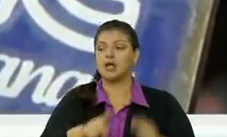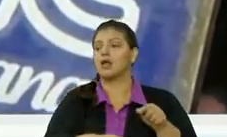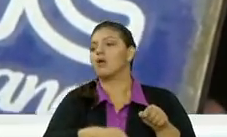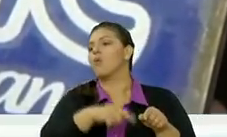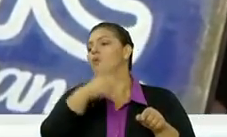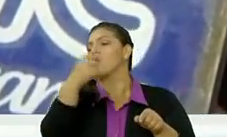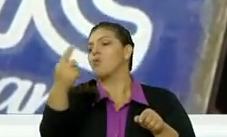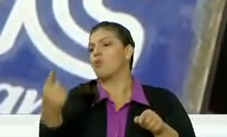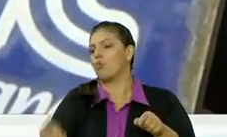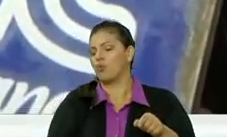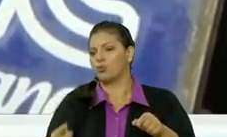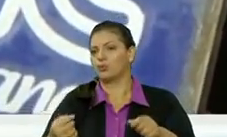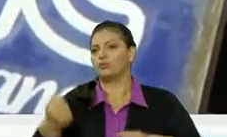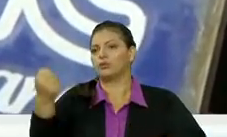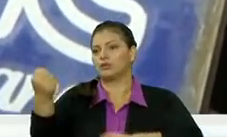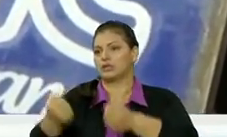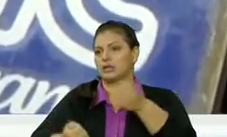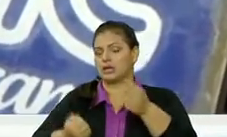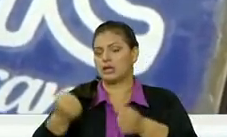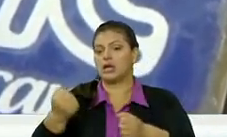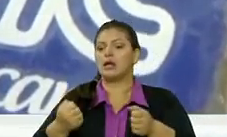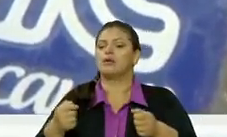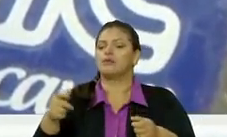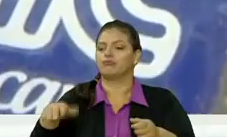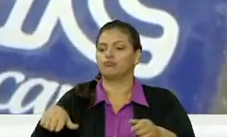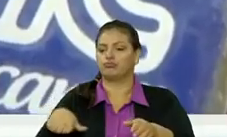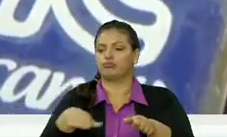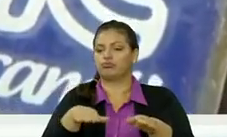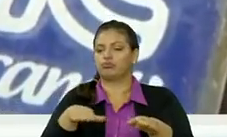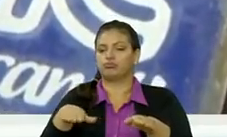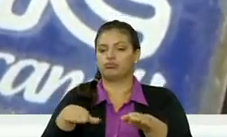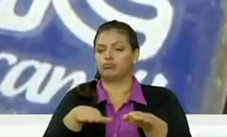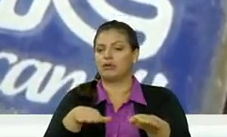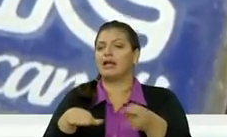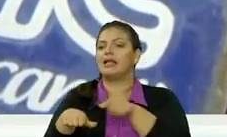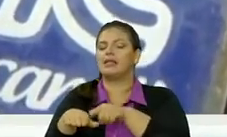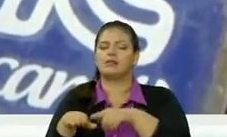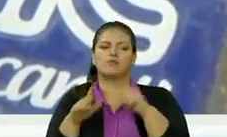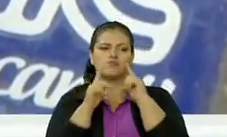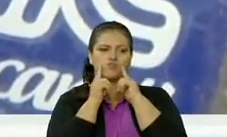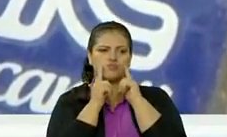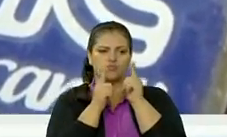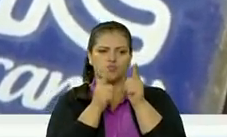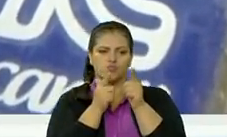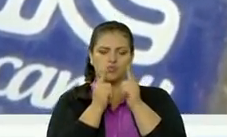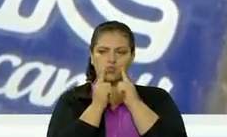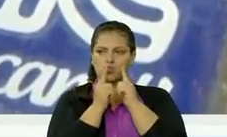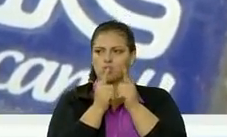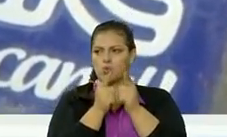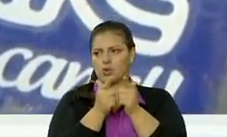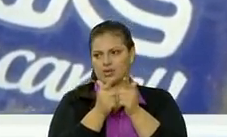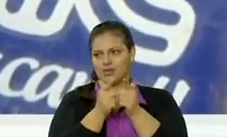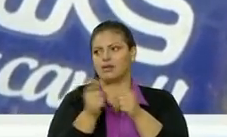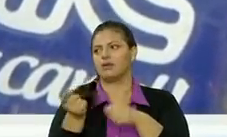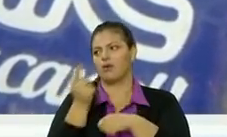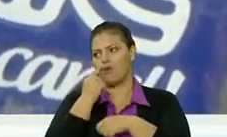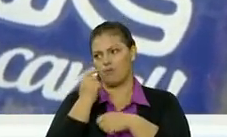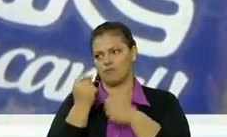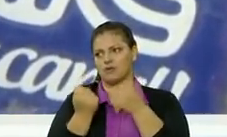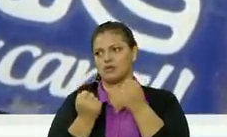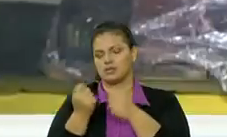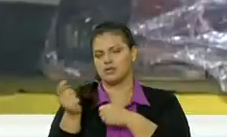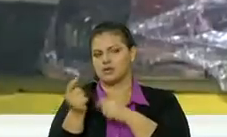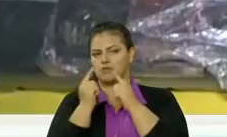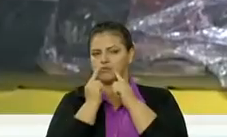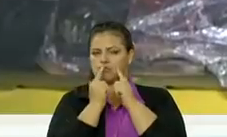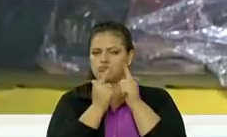se encontraba dando custodia, un vehículo tipo automóvil, con un ciudadano en su interior, también se procedió a su